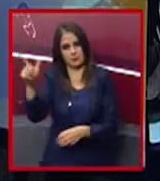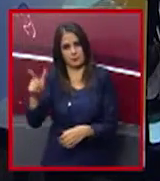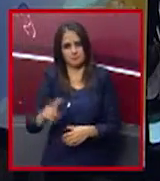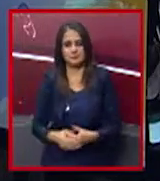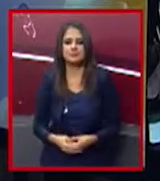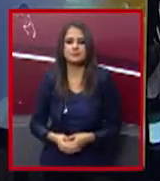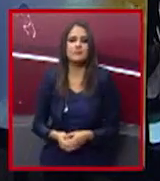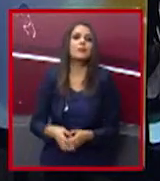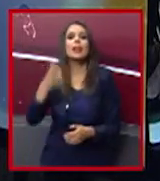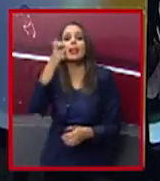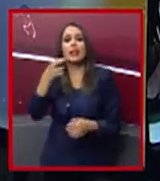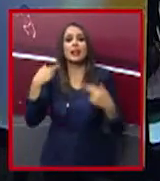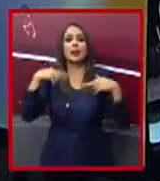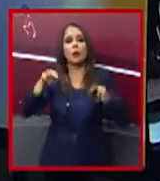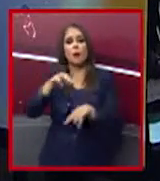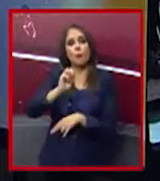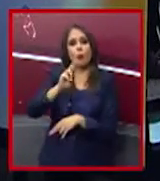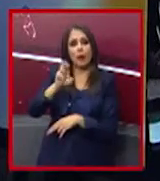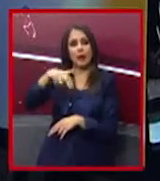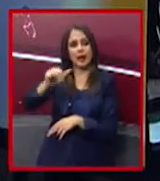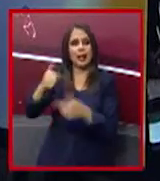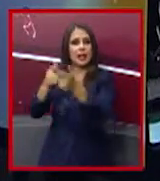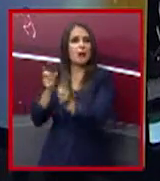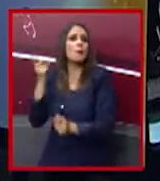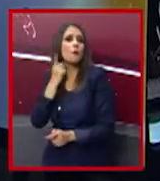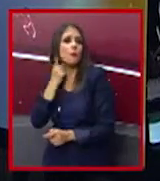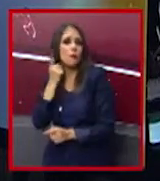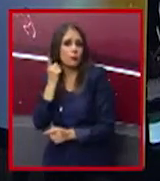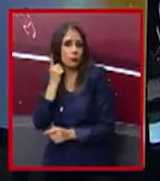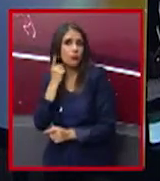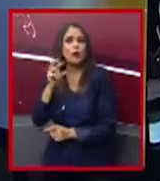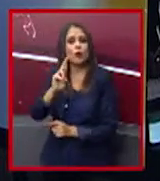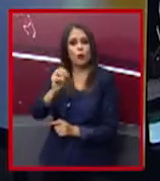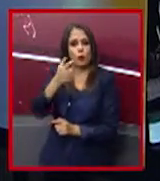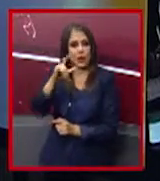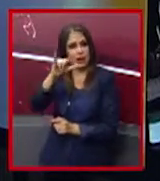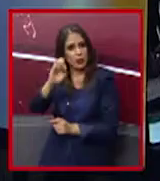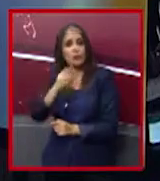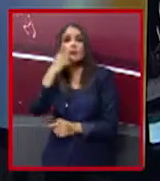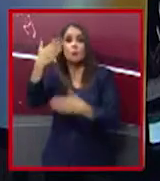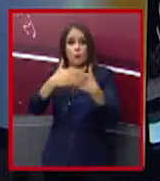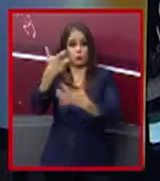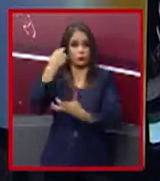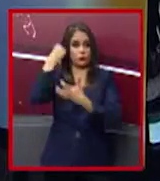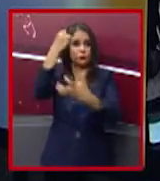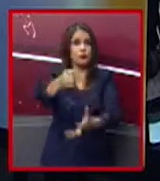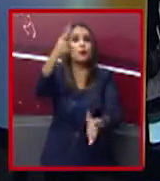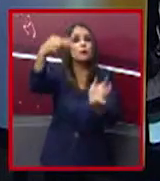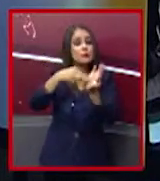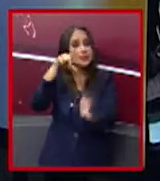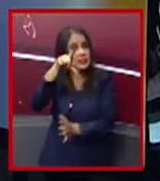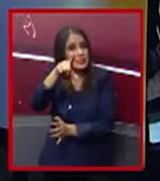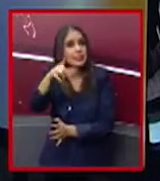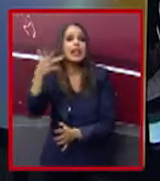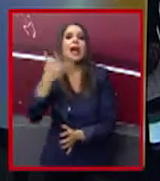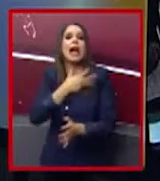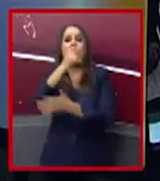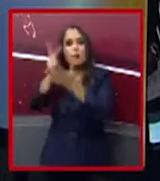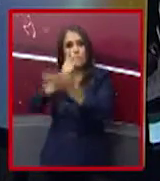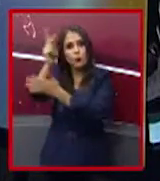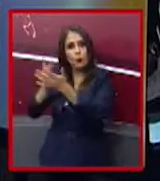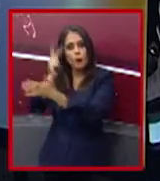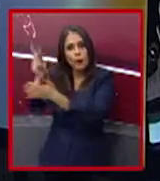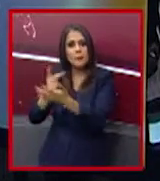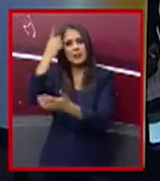Al hablar en representación de Morena, el diputado Rogerio Castro dijo que el presupuesto para 2017 recorta 6 programas de apoyo al campo